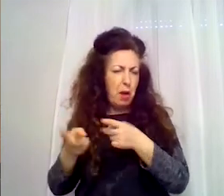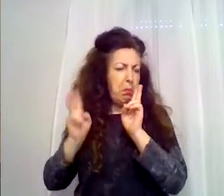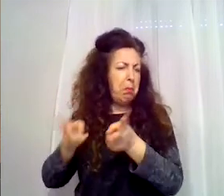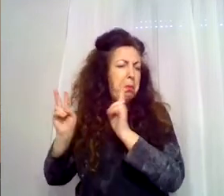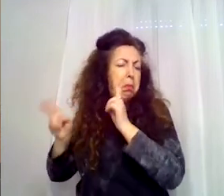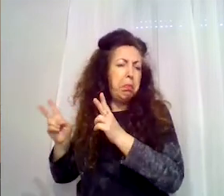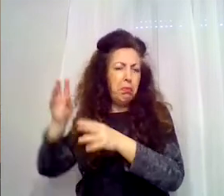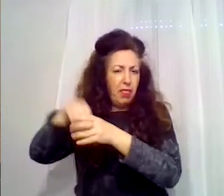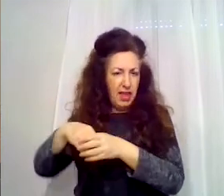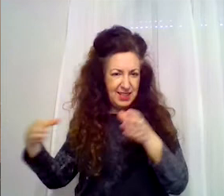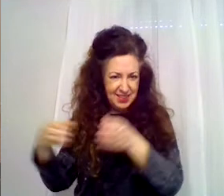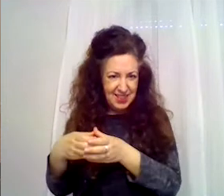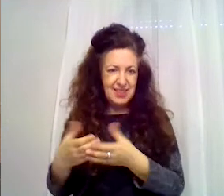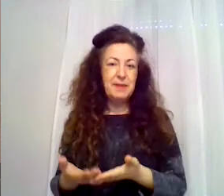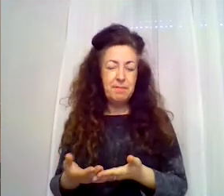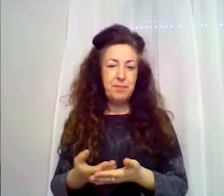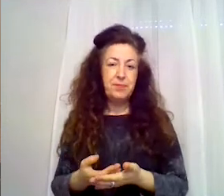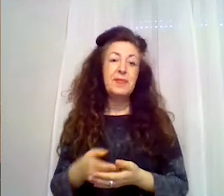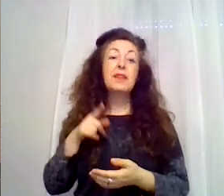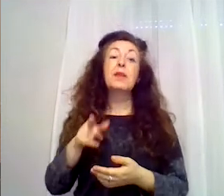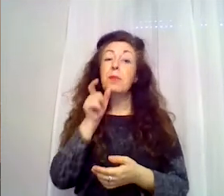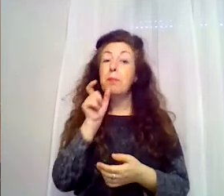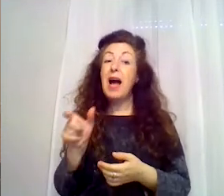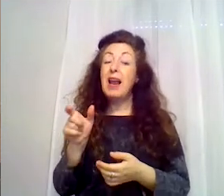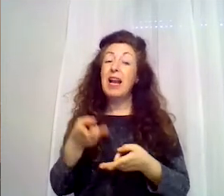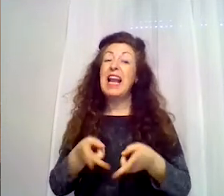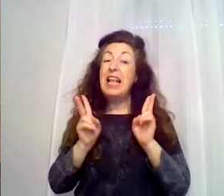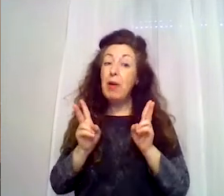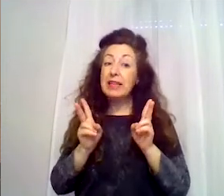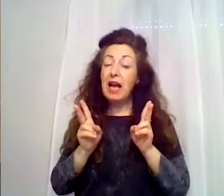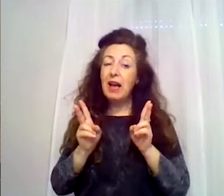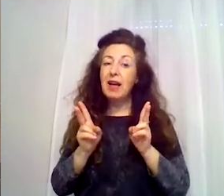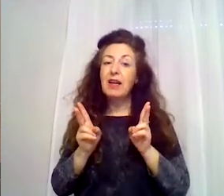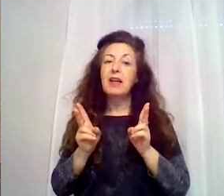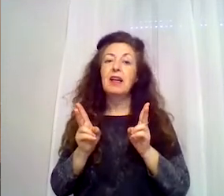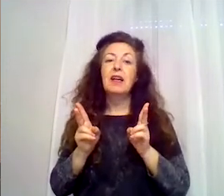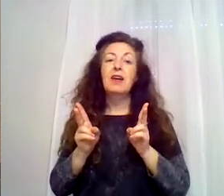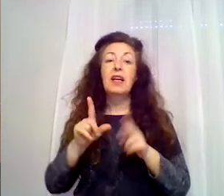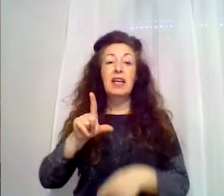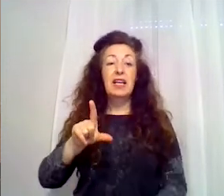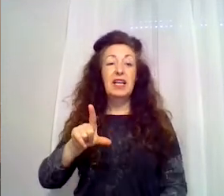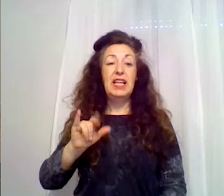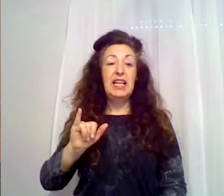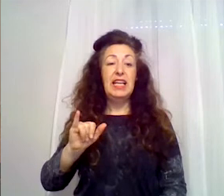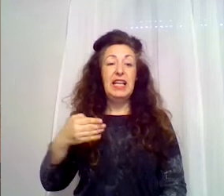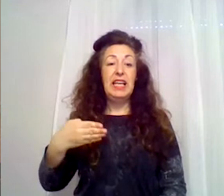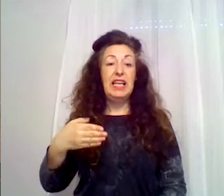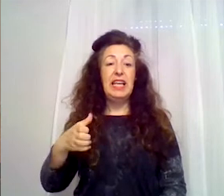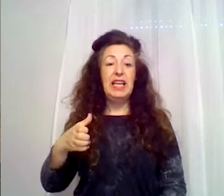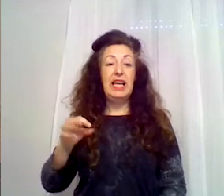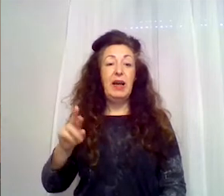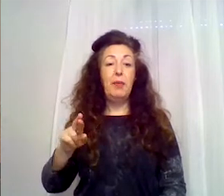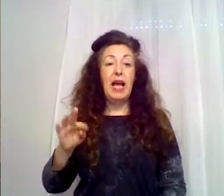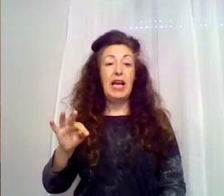muy fragmentada a nosotros, una de las causas por las que ha llegado muy fragmentada es porque la Iglesia Católica decidió que